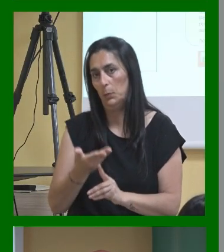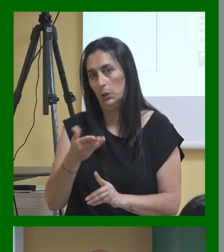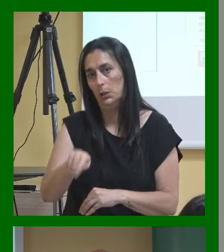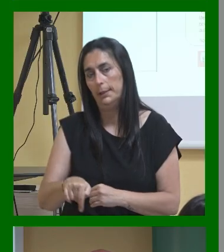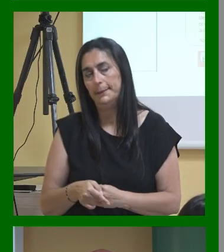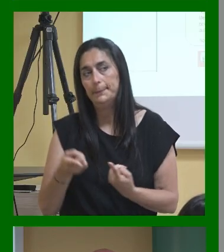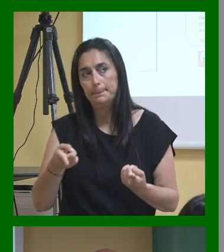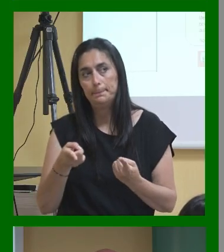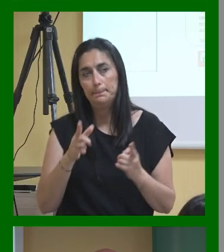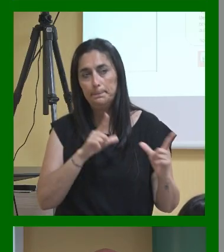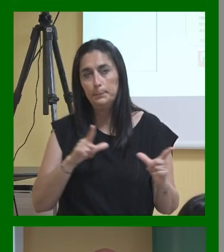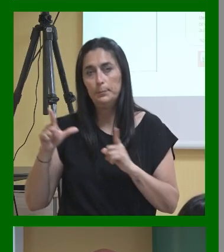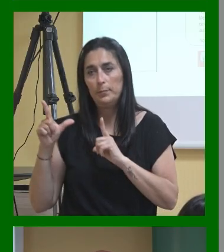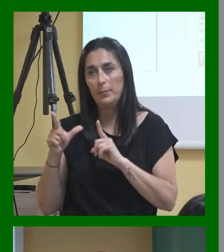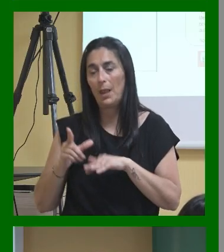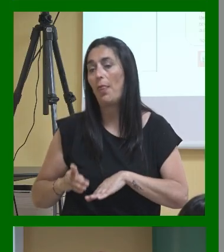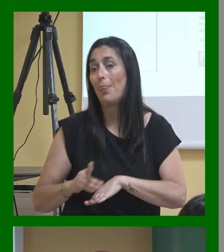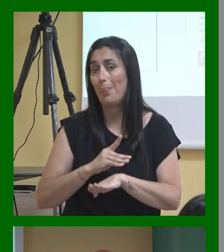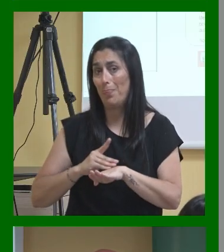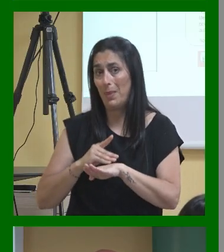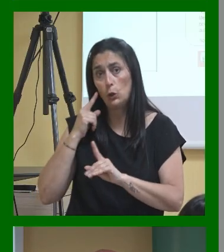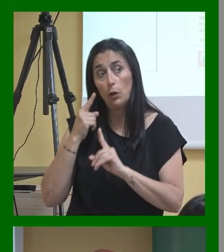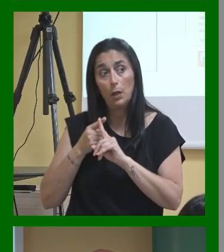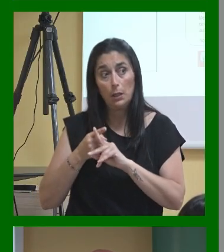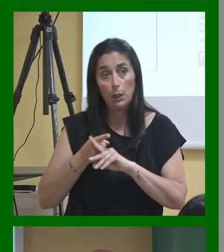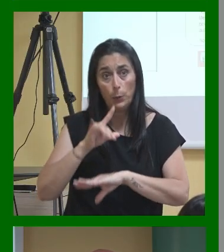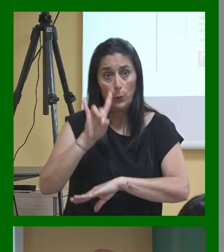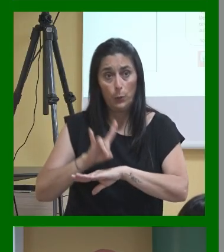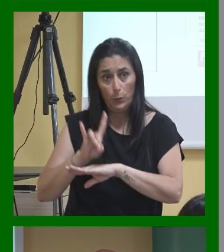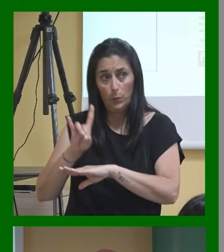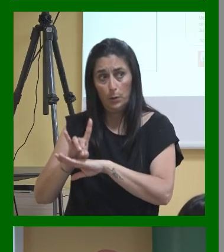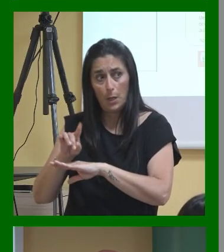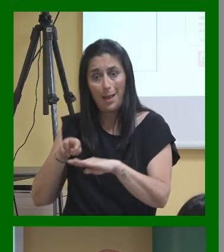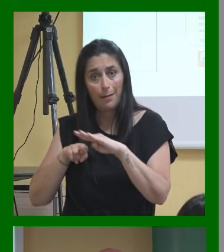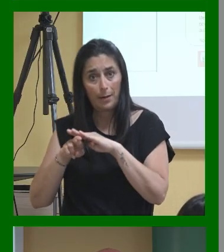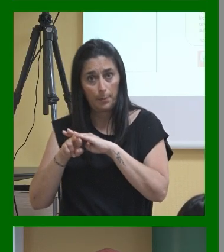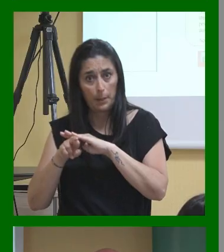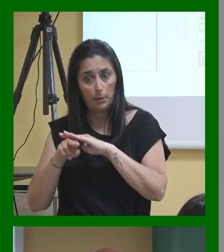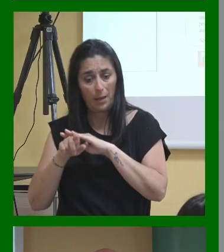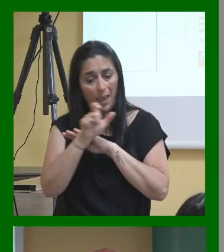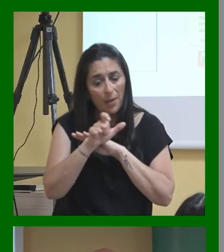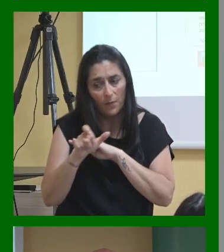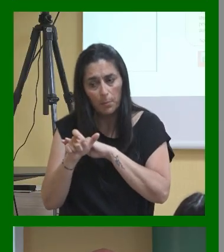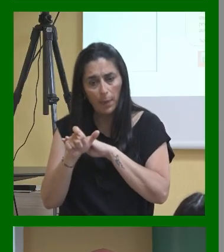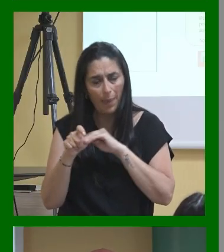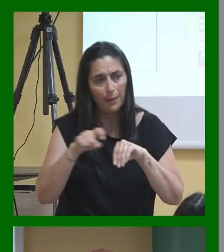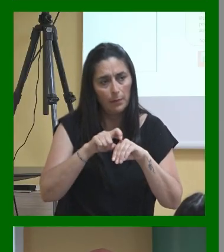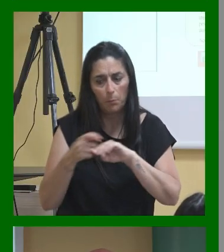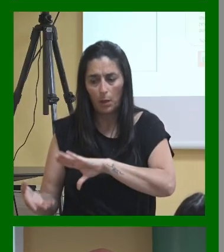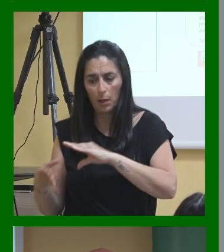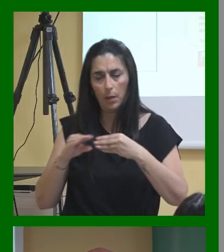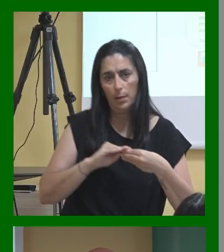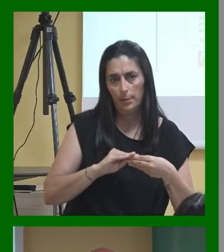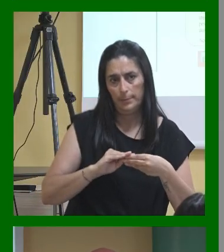dejo también algunas bases de datos para que podáis descargar algunos de los instrumentos adaptados a tipos de enfermedad, sean el BiblioPro